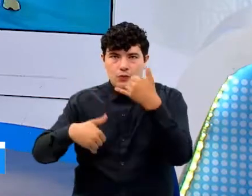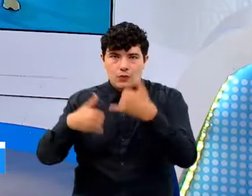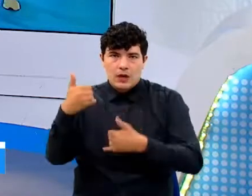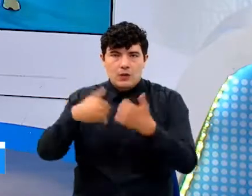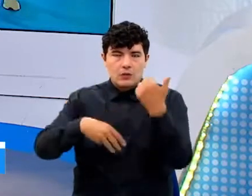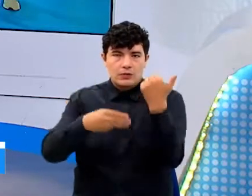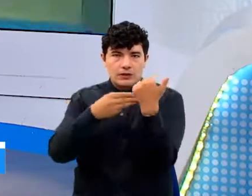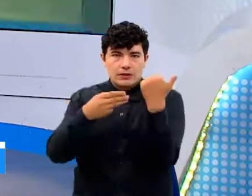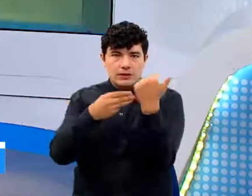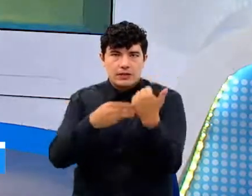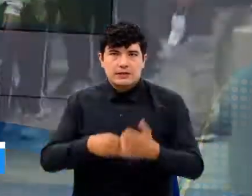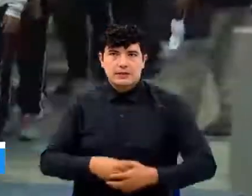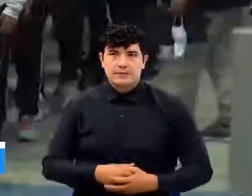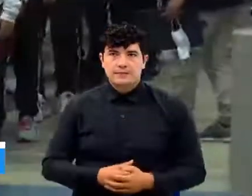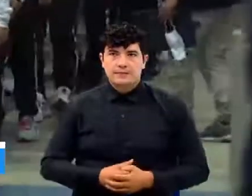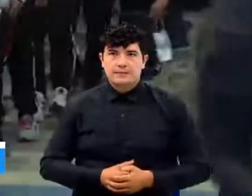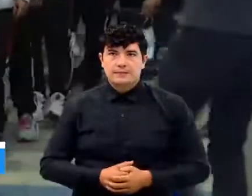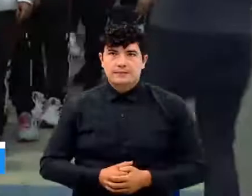Sena.